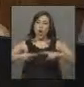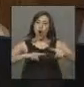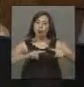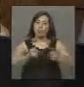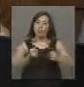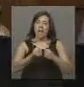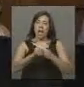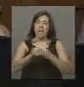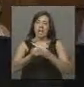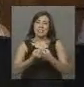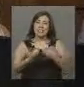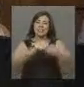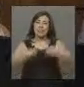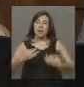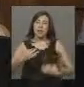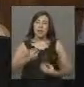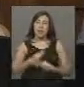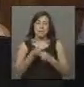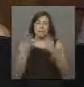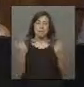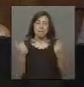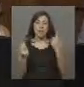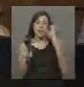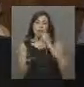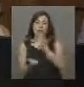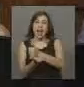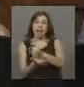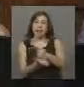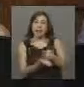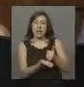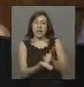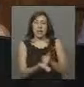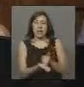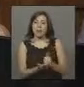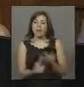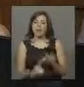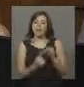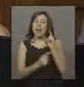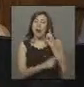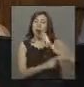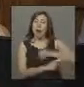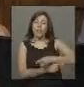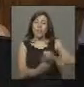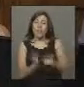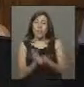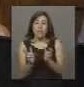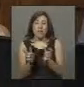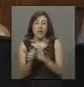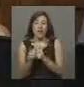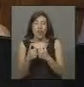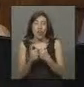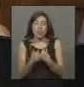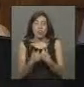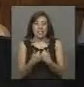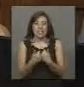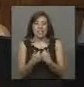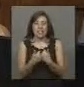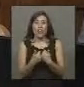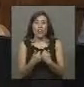asesoría en seguridad pública para cada alcalde. La principal obligación de este nuevo Consejo será, como se ha dicho